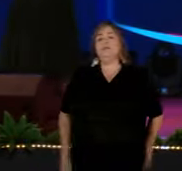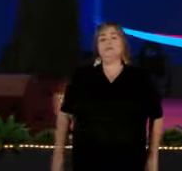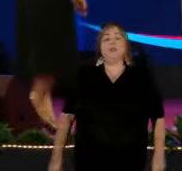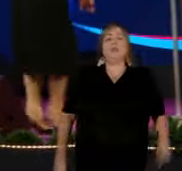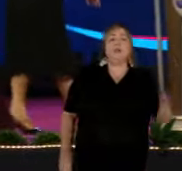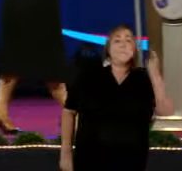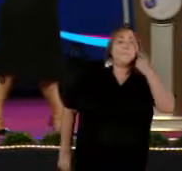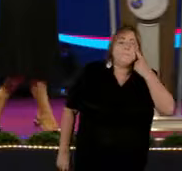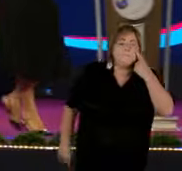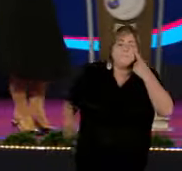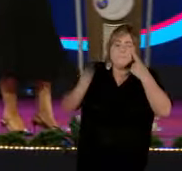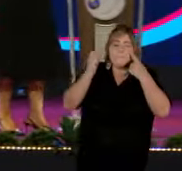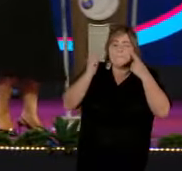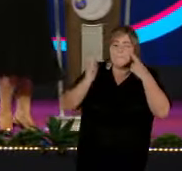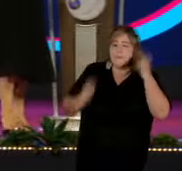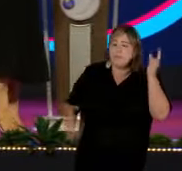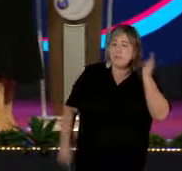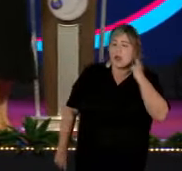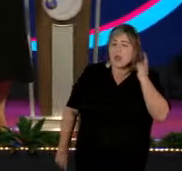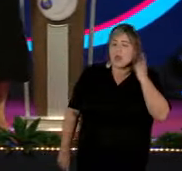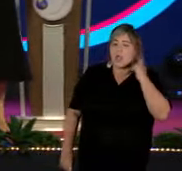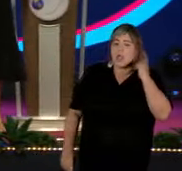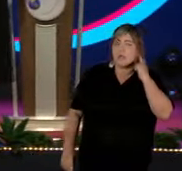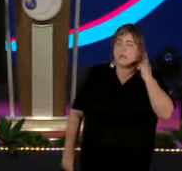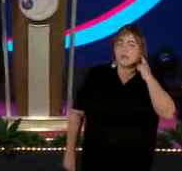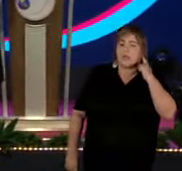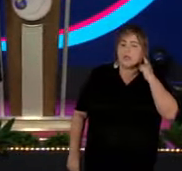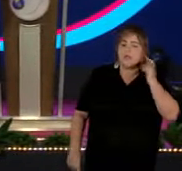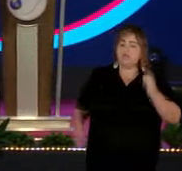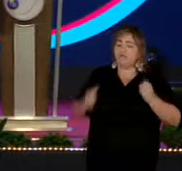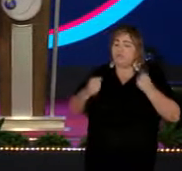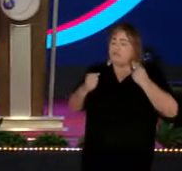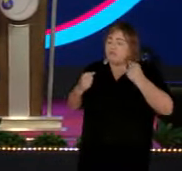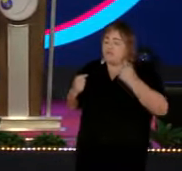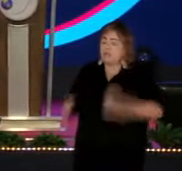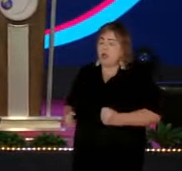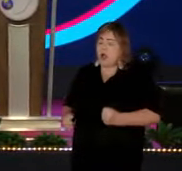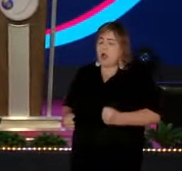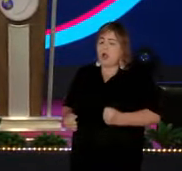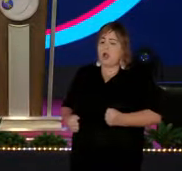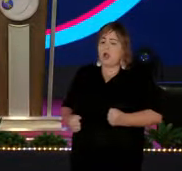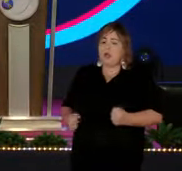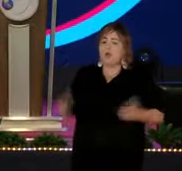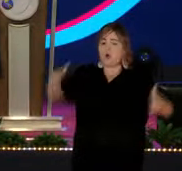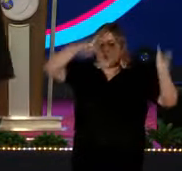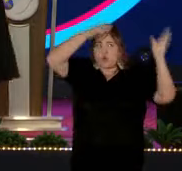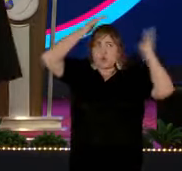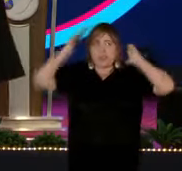Ojo, mantente firmes, ceñidos vuestros lomos con la verdad.